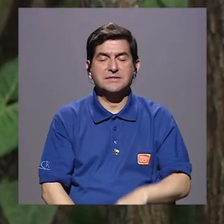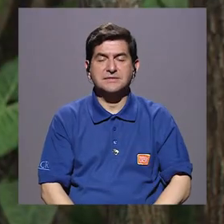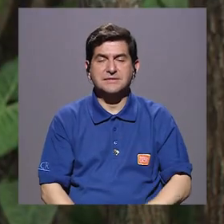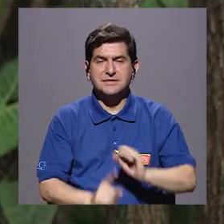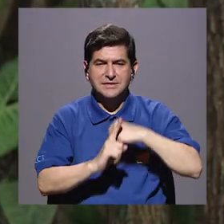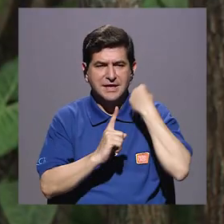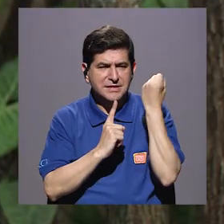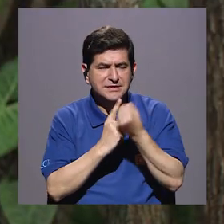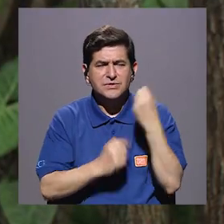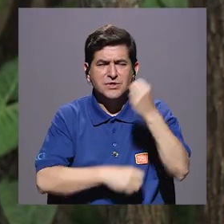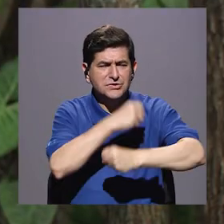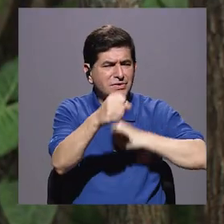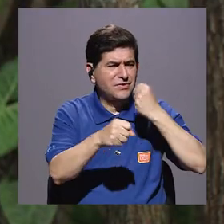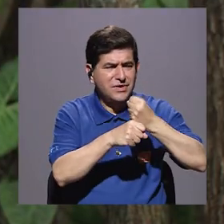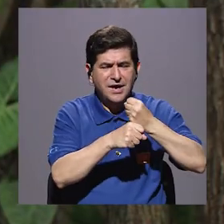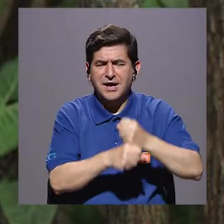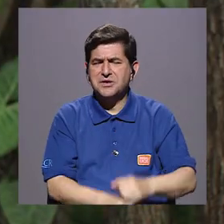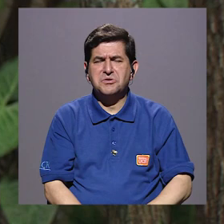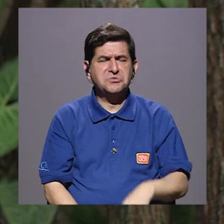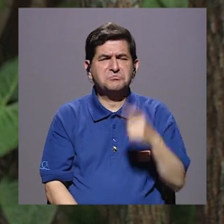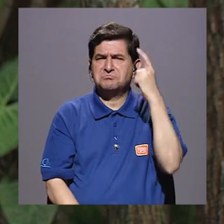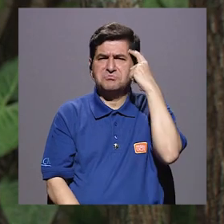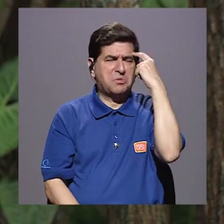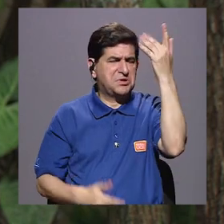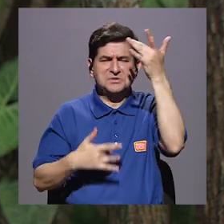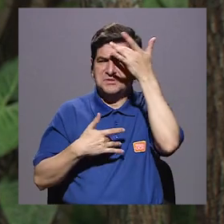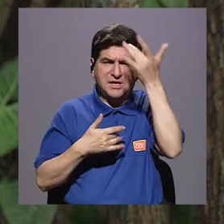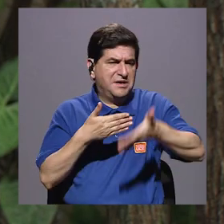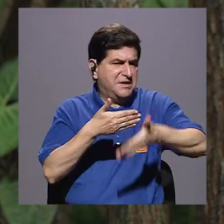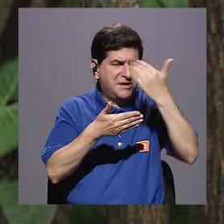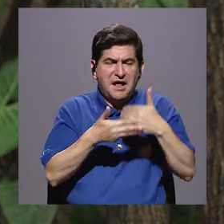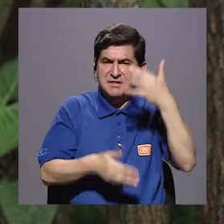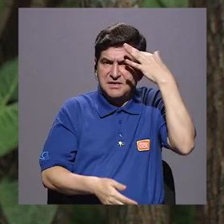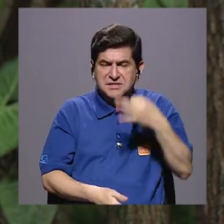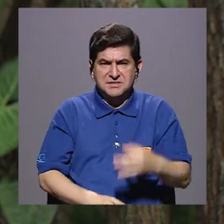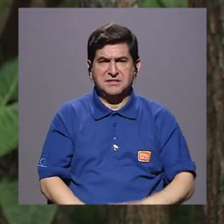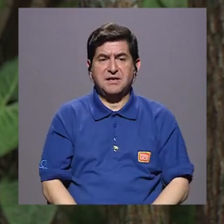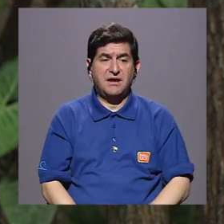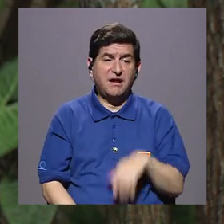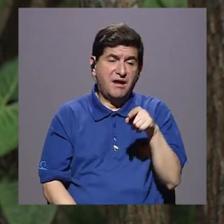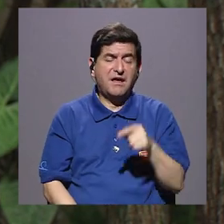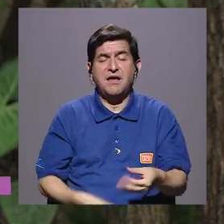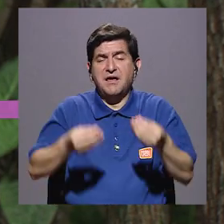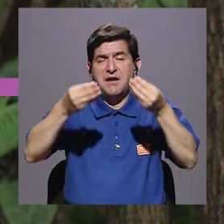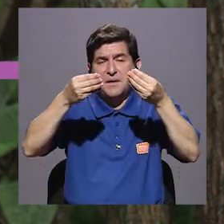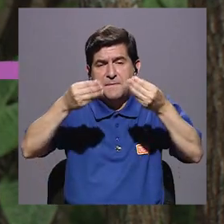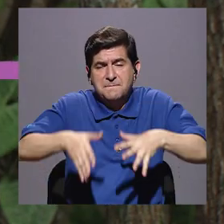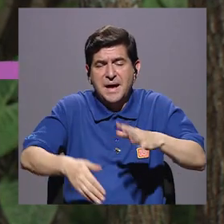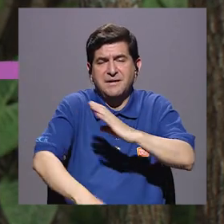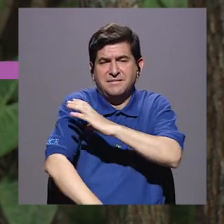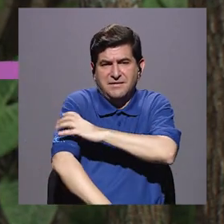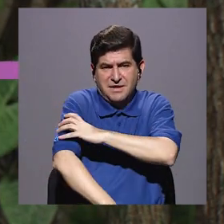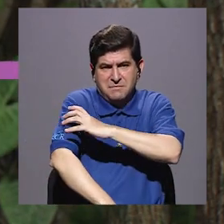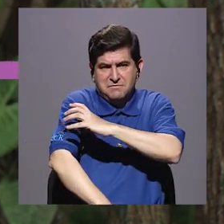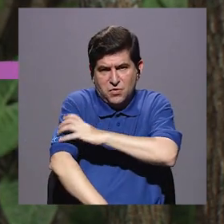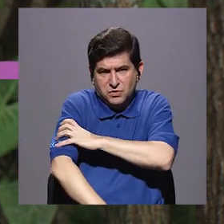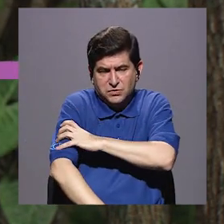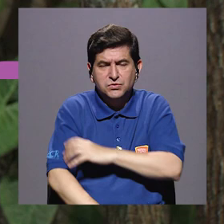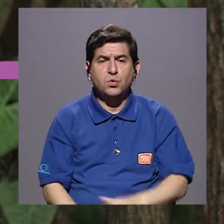entidad, digamos, que hasta hace muchos años no se consideraba una enfermedad. Se creía que la sarcopenia era una pérdida del